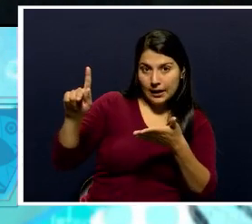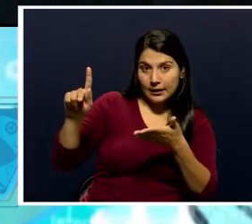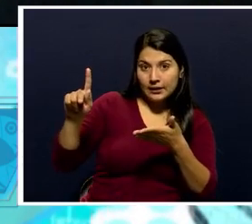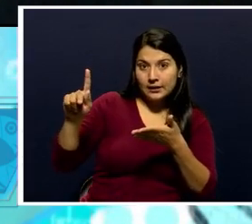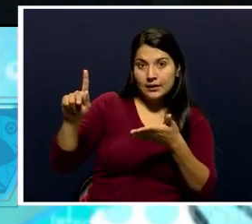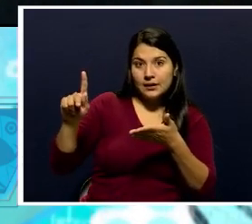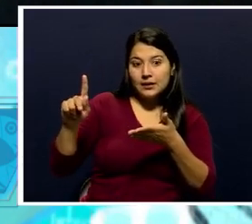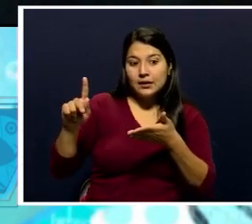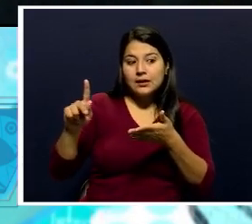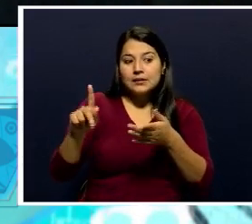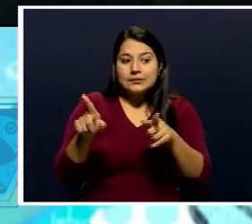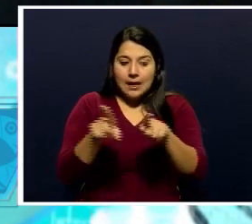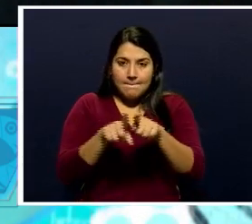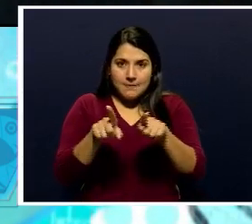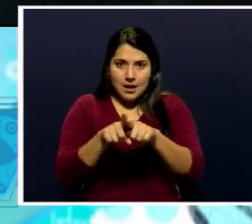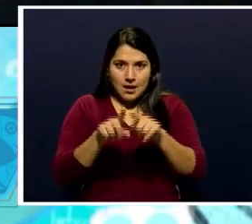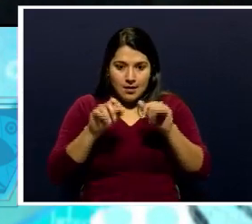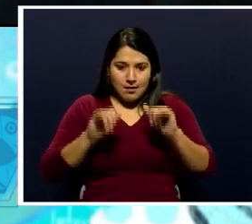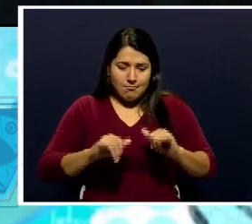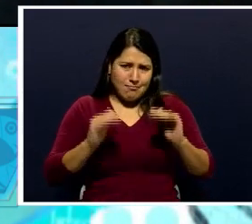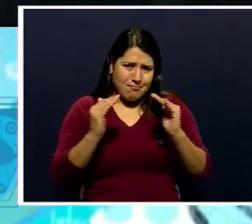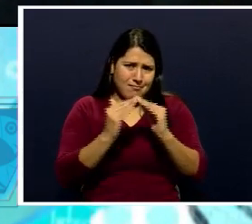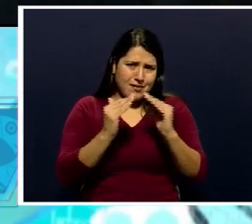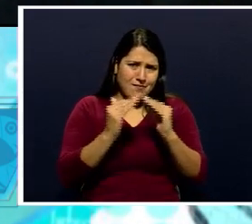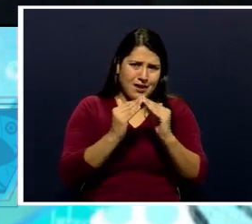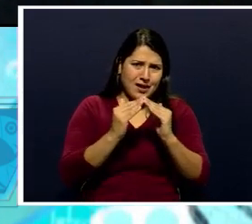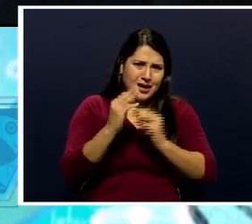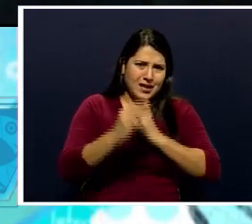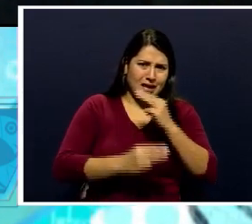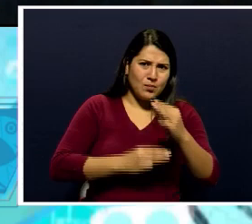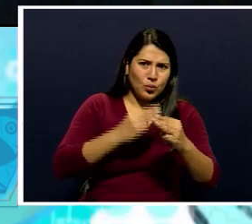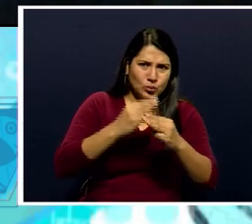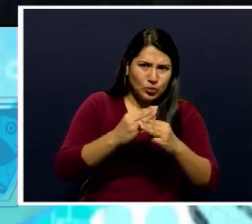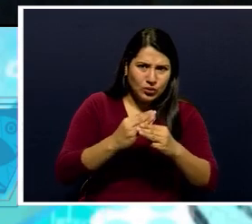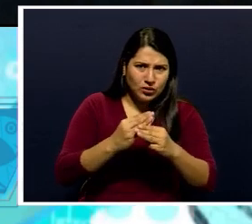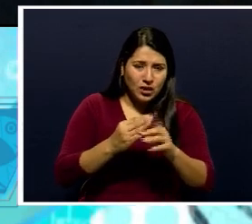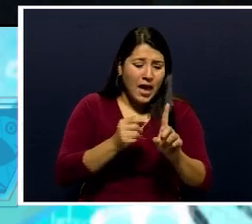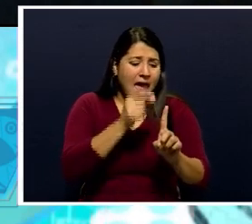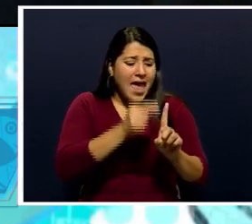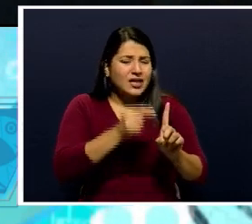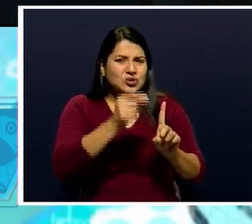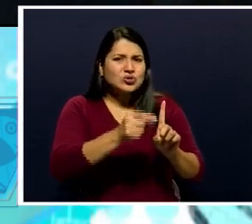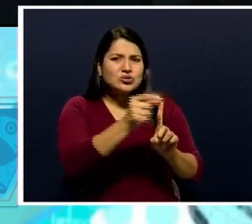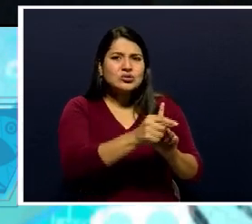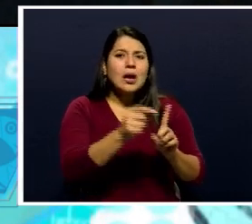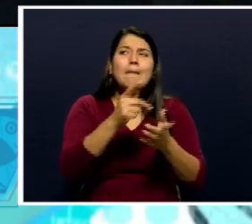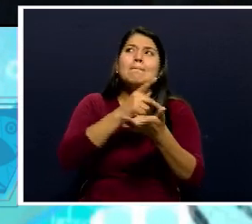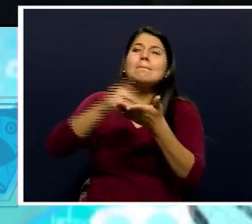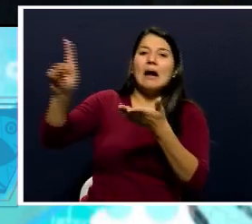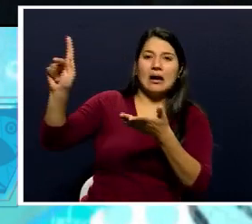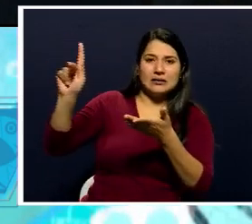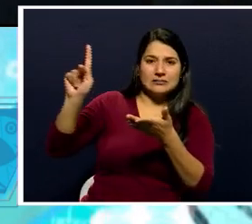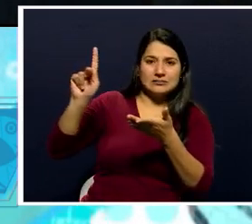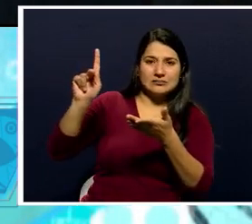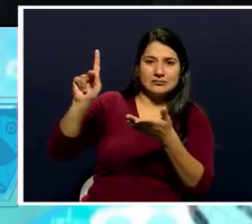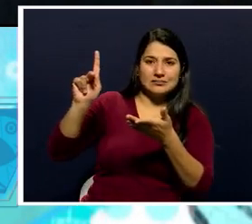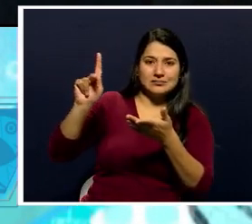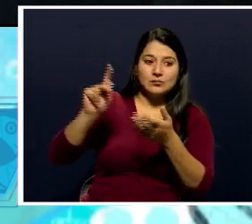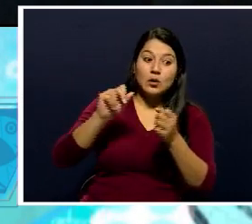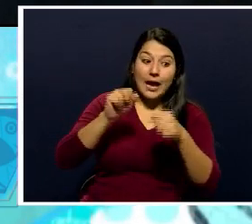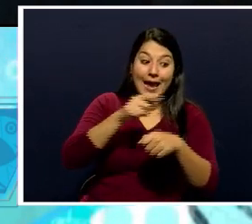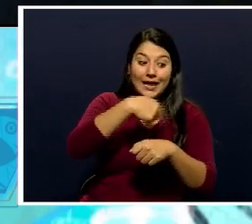viven en este mundo y se pueden infectar de los que no pueden pagar. Claro, digamos que si se tratara